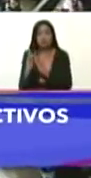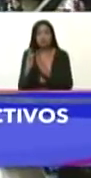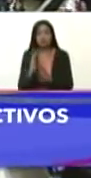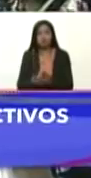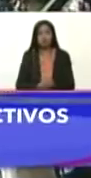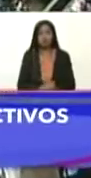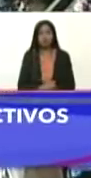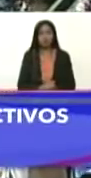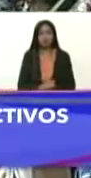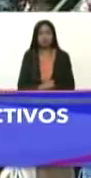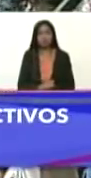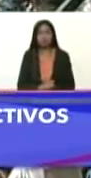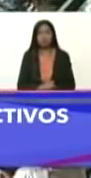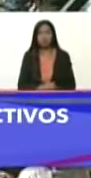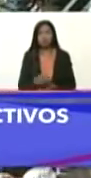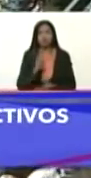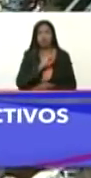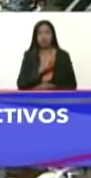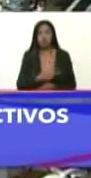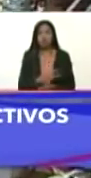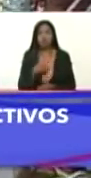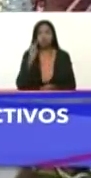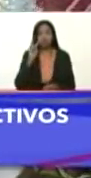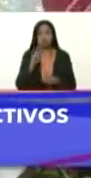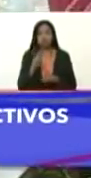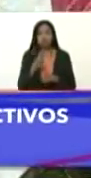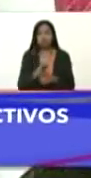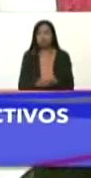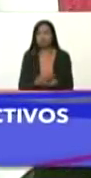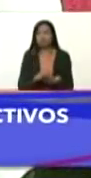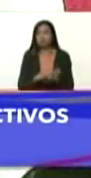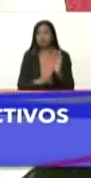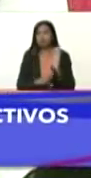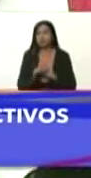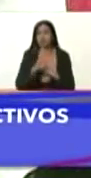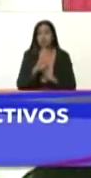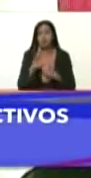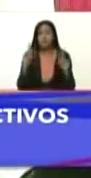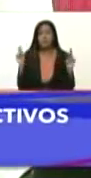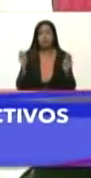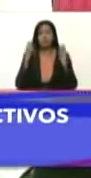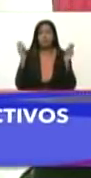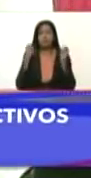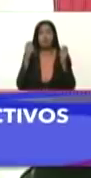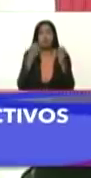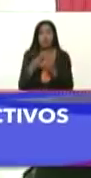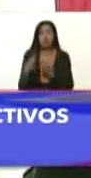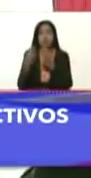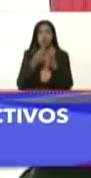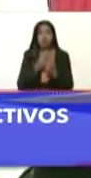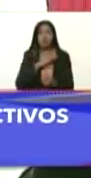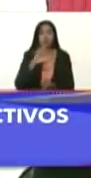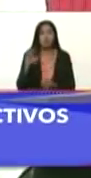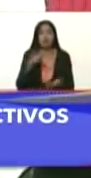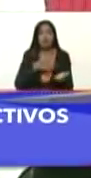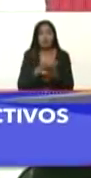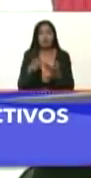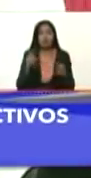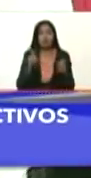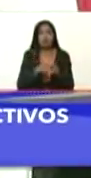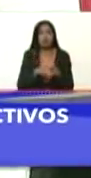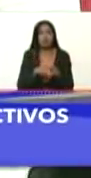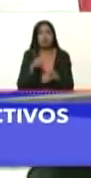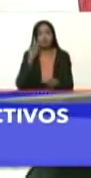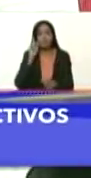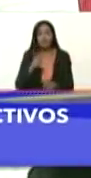organización de las fuerzas para el desarrollo, para la prosperidad económica de la patria y para la garantía también